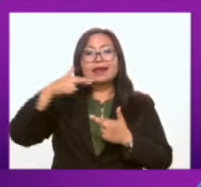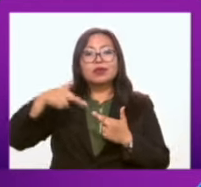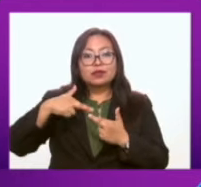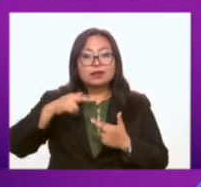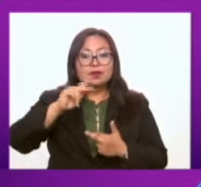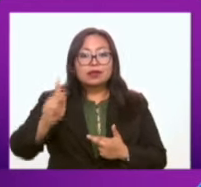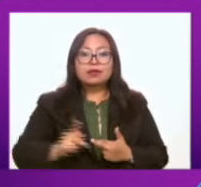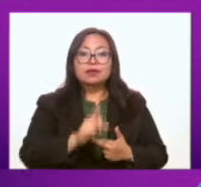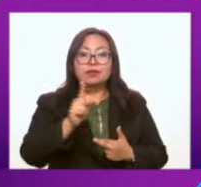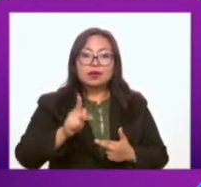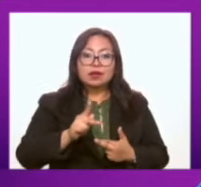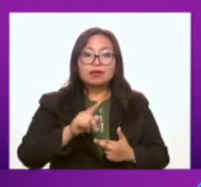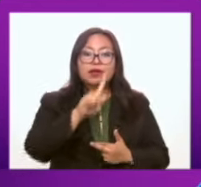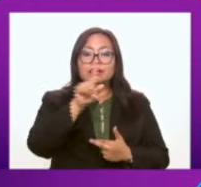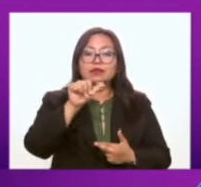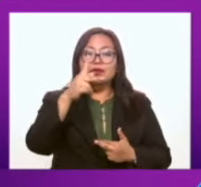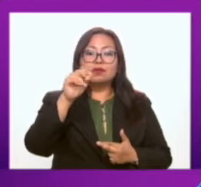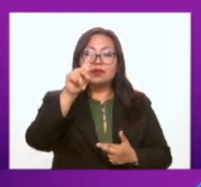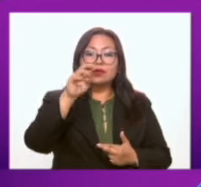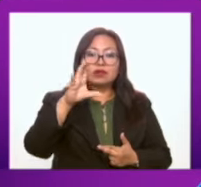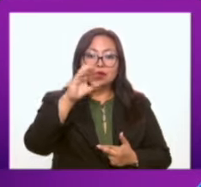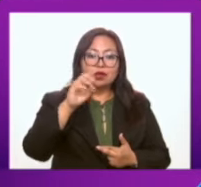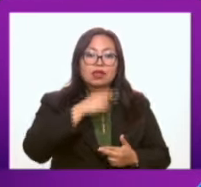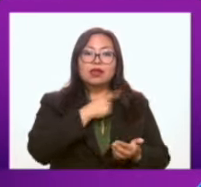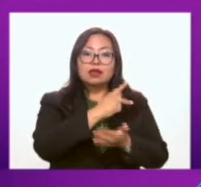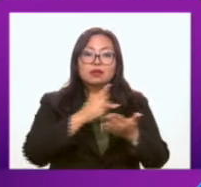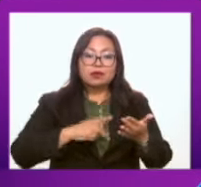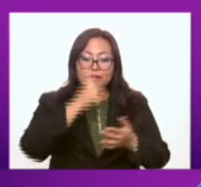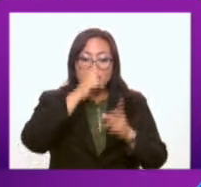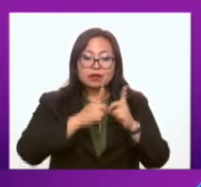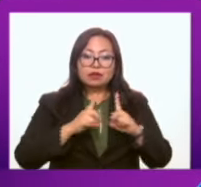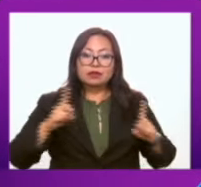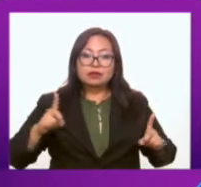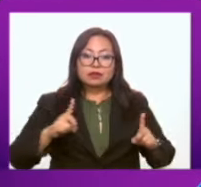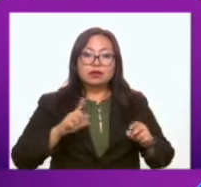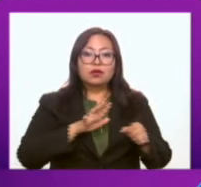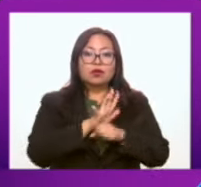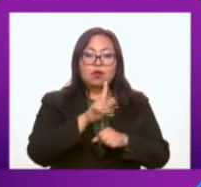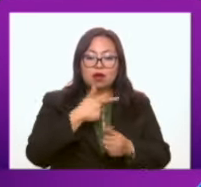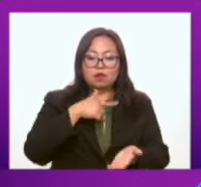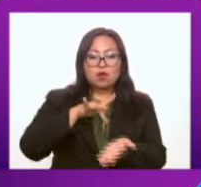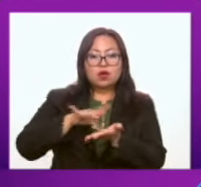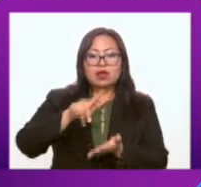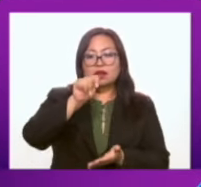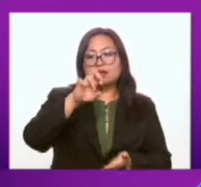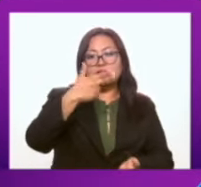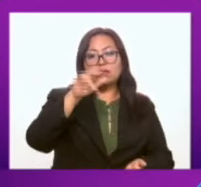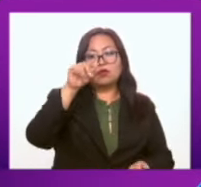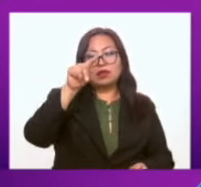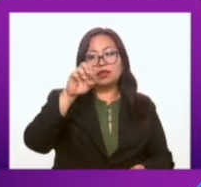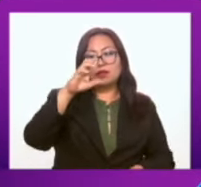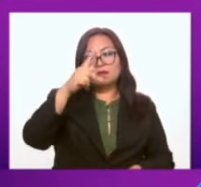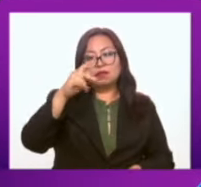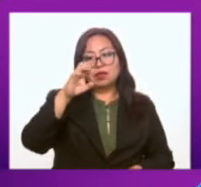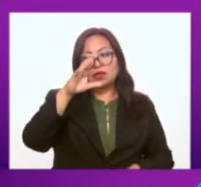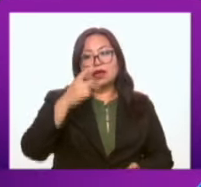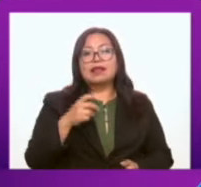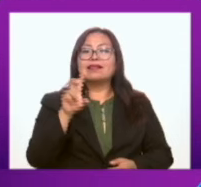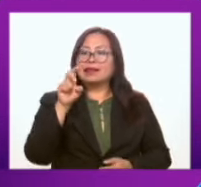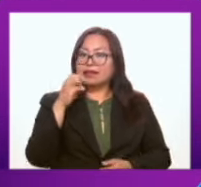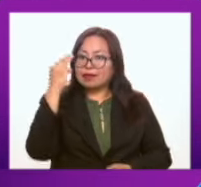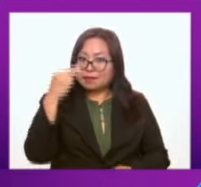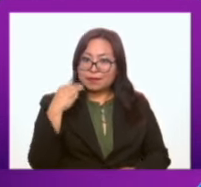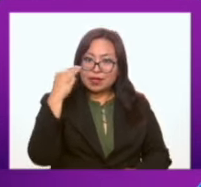Pueblo Vinizá Zapoteco sobre el Programa de Desarrollo del Istmo de Tehuantepec el 30 de marzo